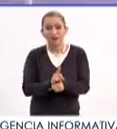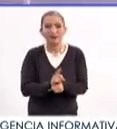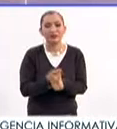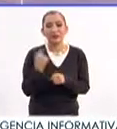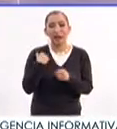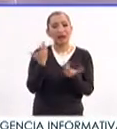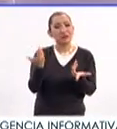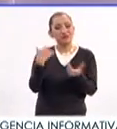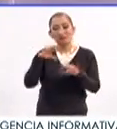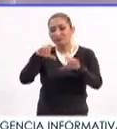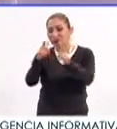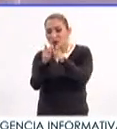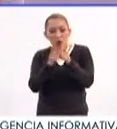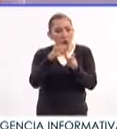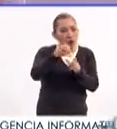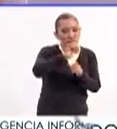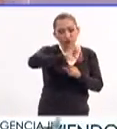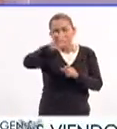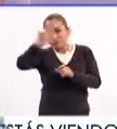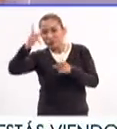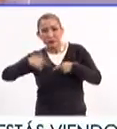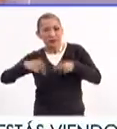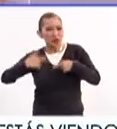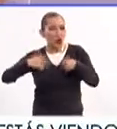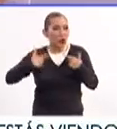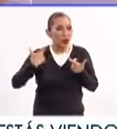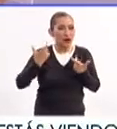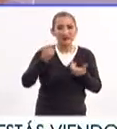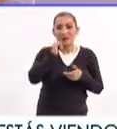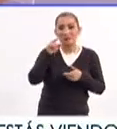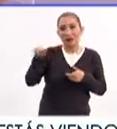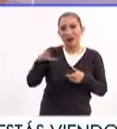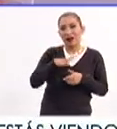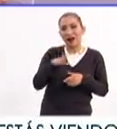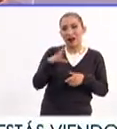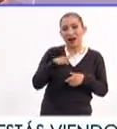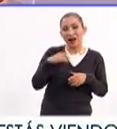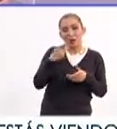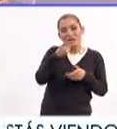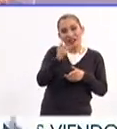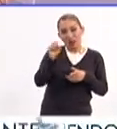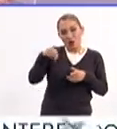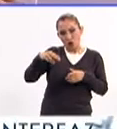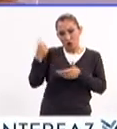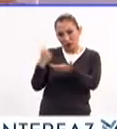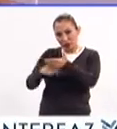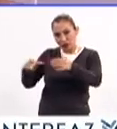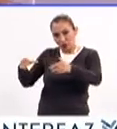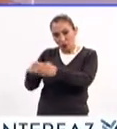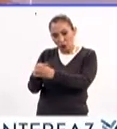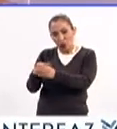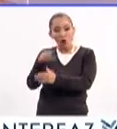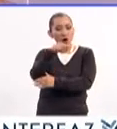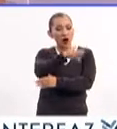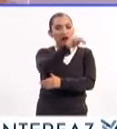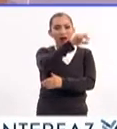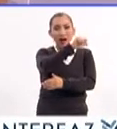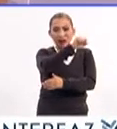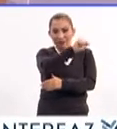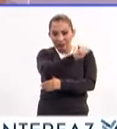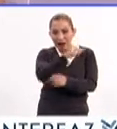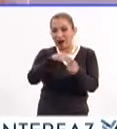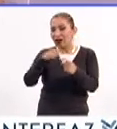habido muchos consorcios de expertos incluidos, los que pues arropa la Organización de las Naciones Unidas, la NASA,